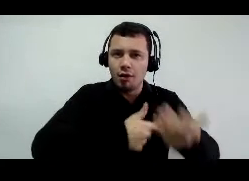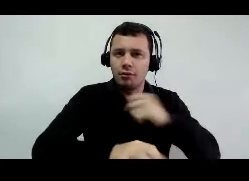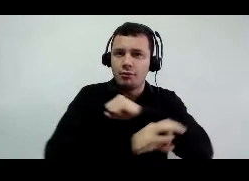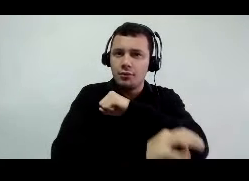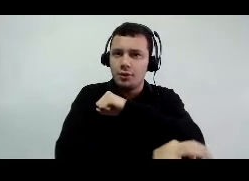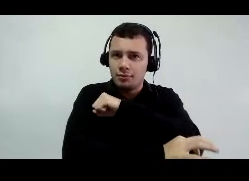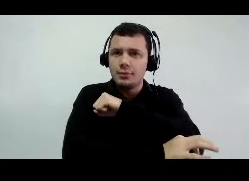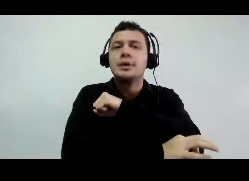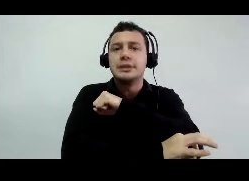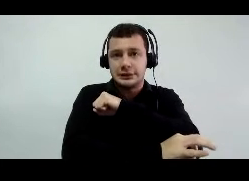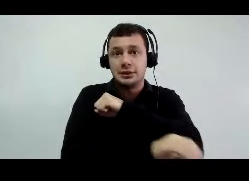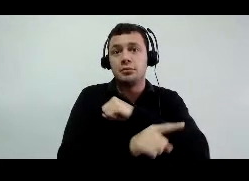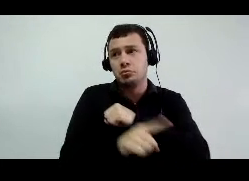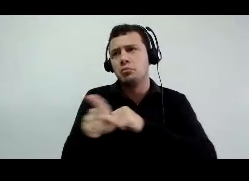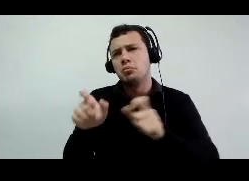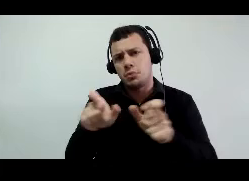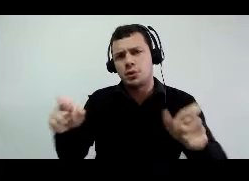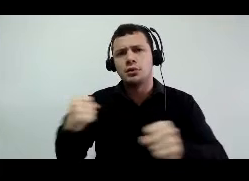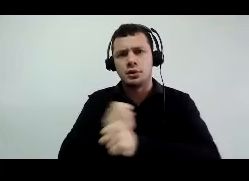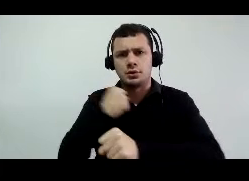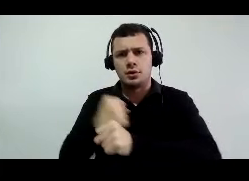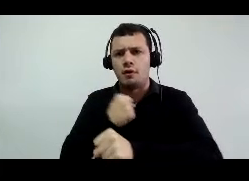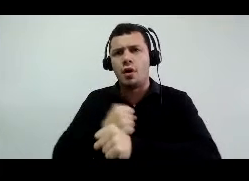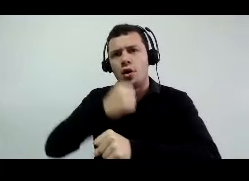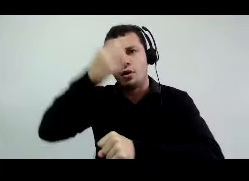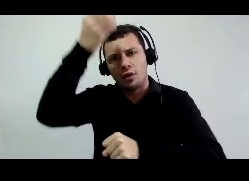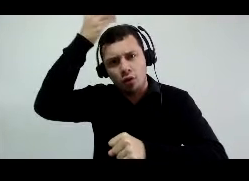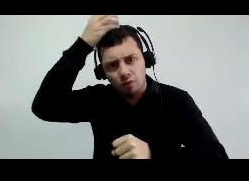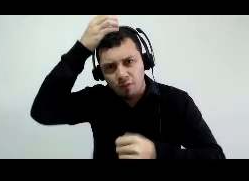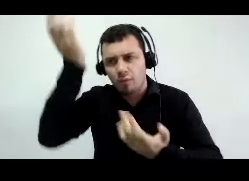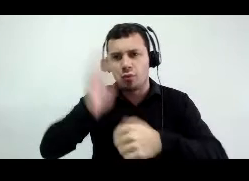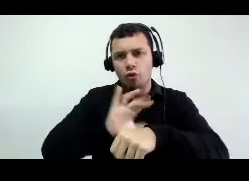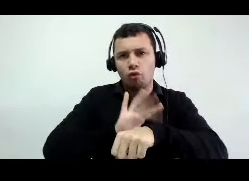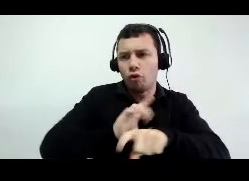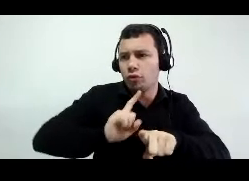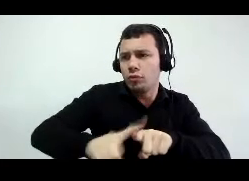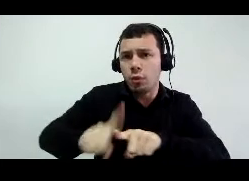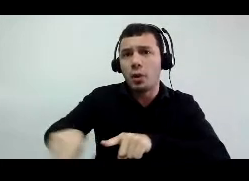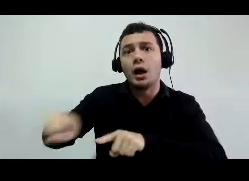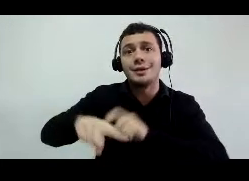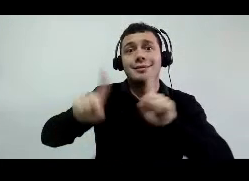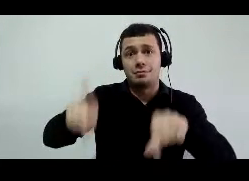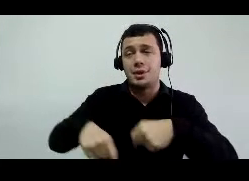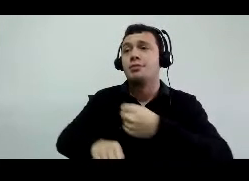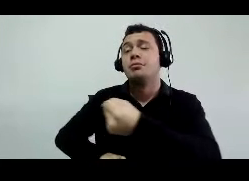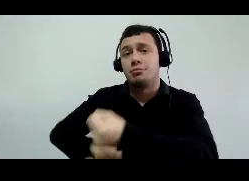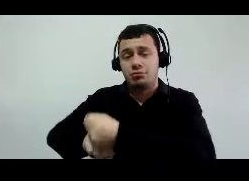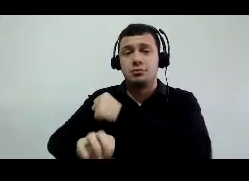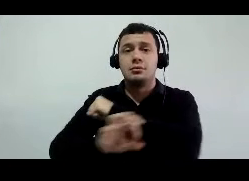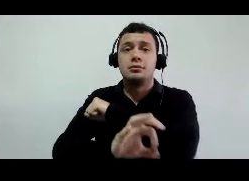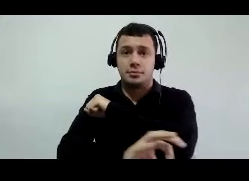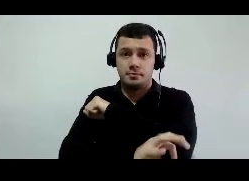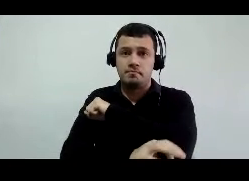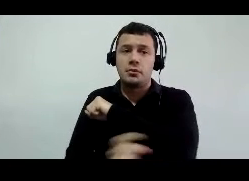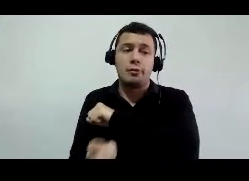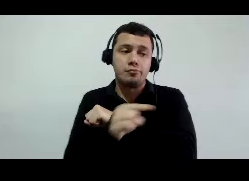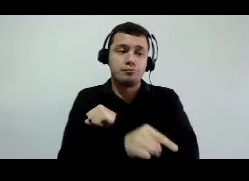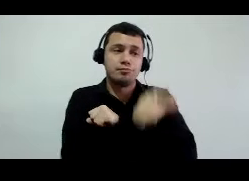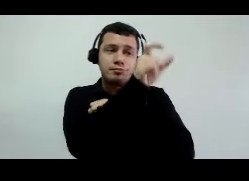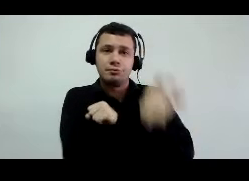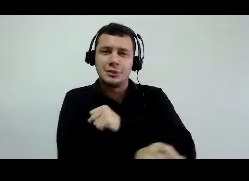de la salud, pero sí debe contar con un apoyo psicológico para ese familiar y para ese paciente que ha sido diagnosticado